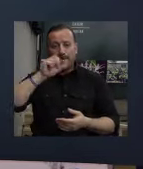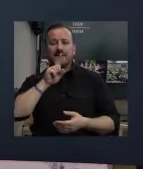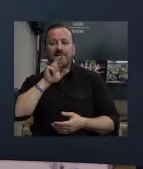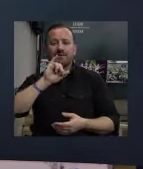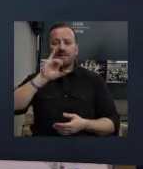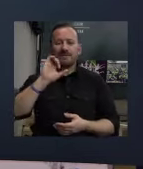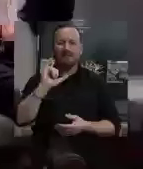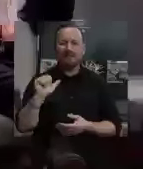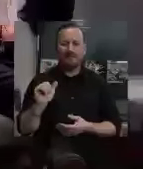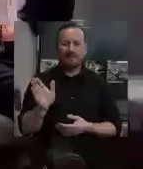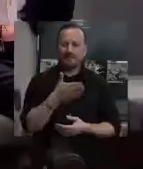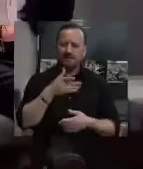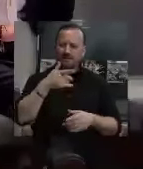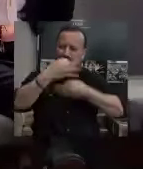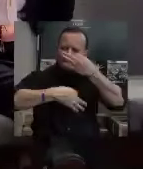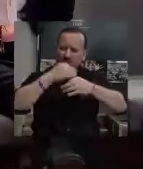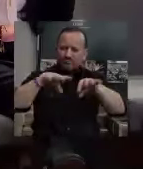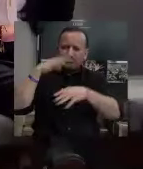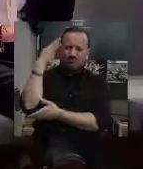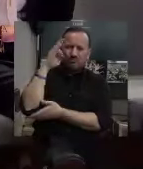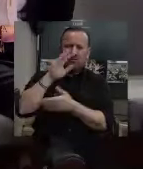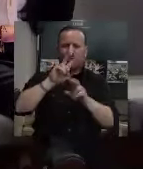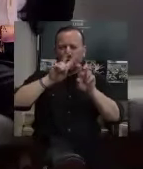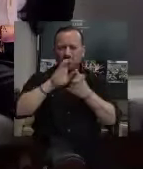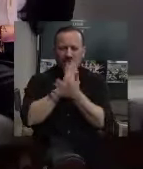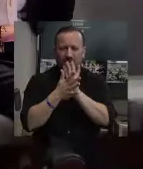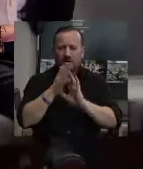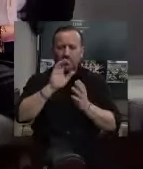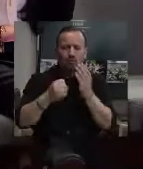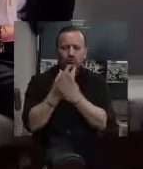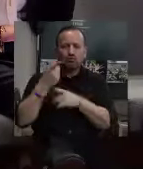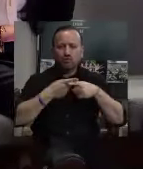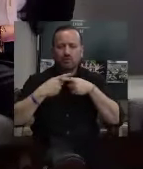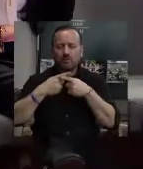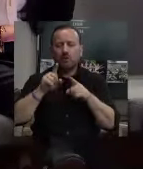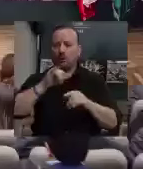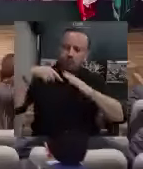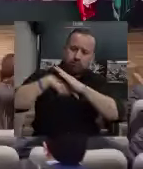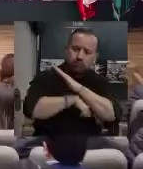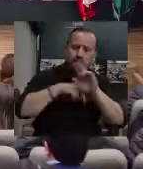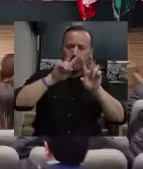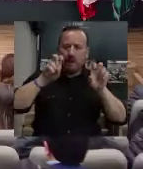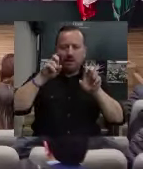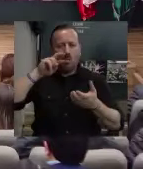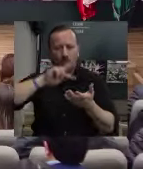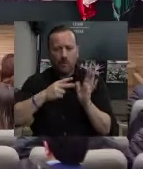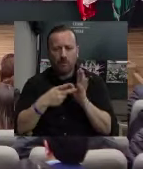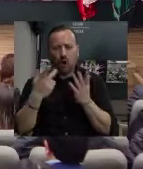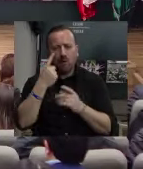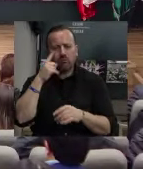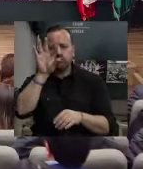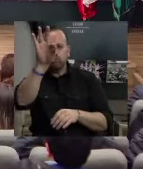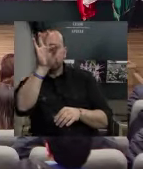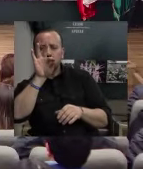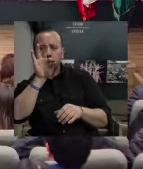de en en todo lo que guarda relación con Innovación social se va a abordar el tema de la problematización no cómo identificamos aquello que es